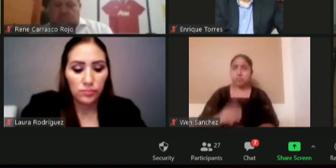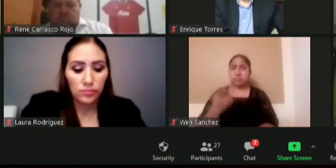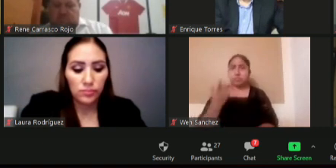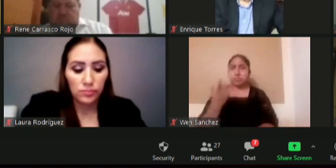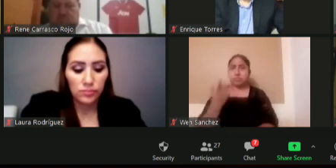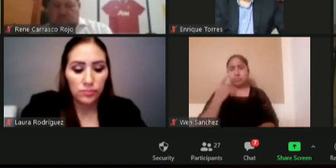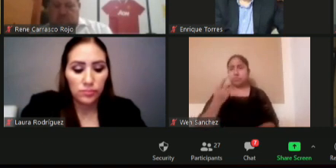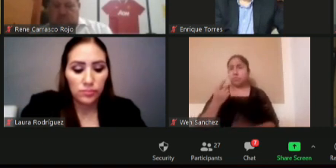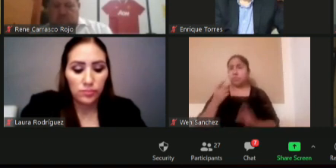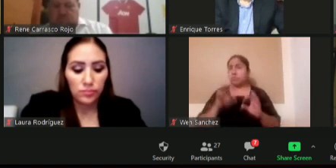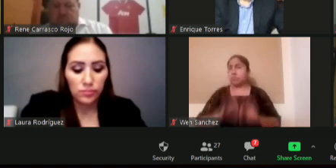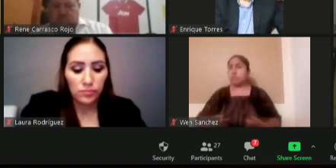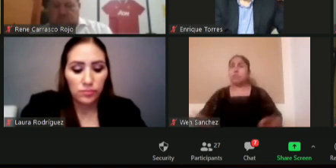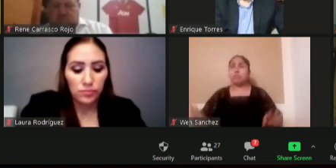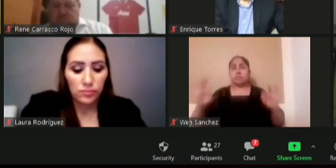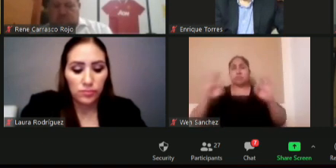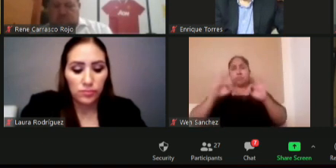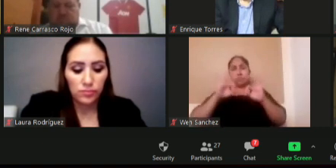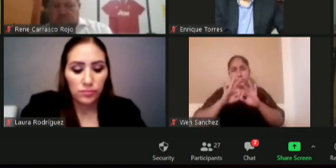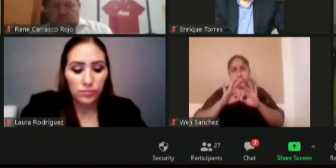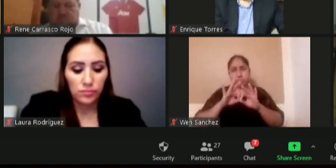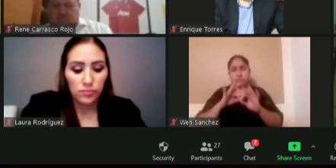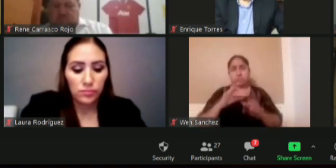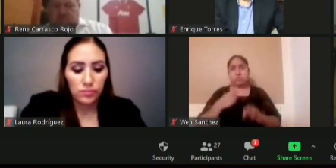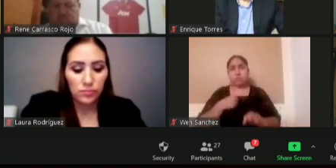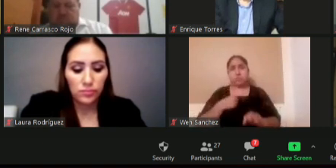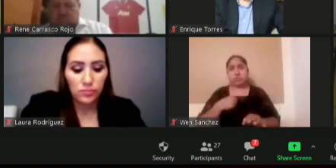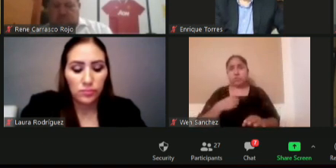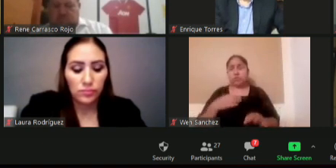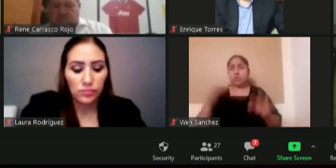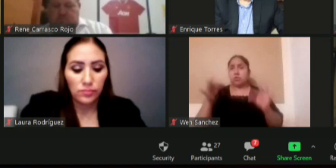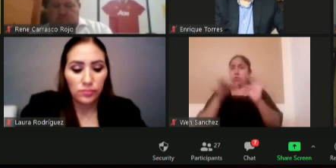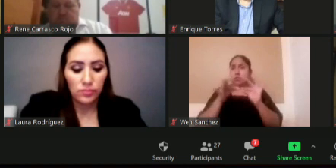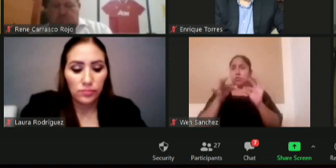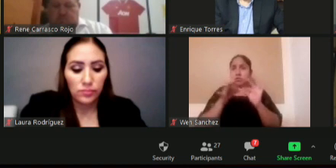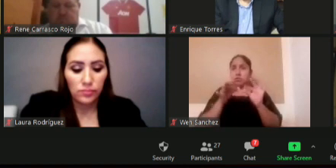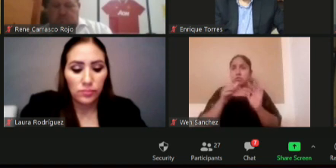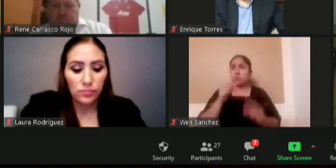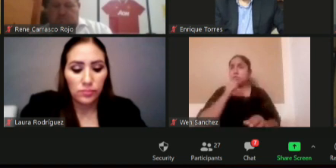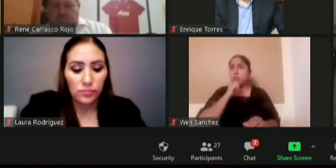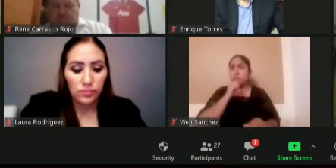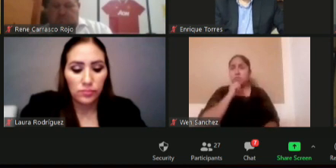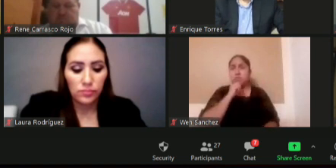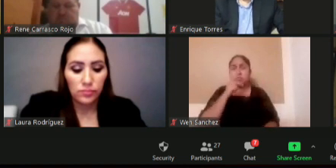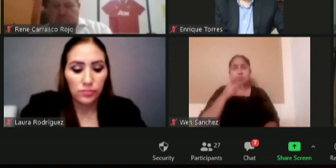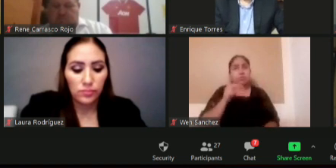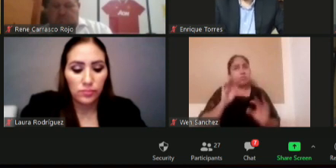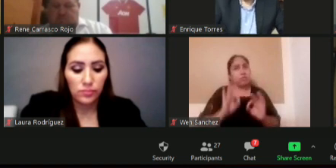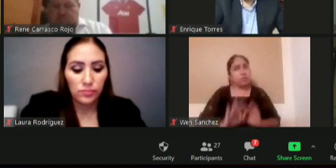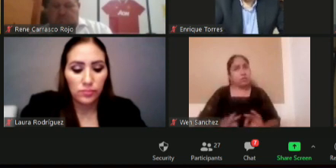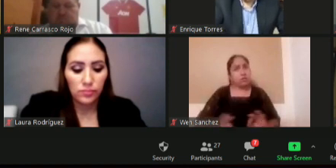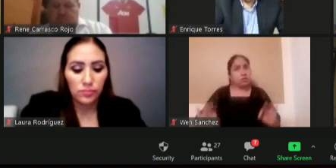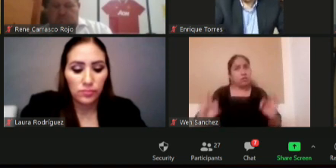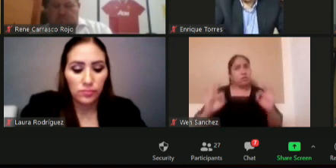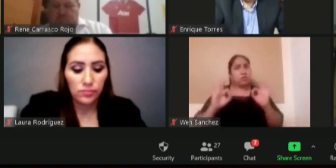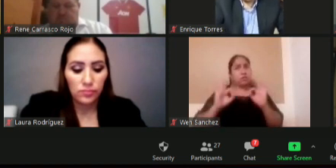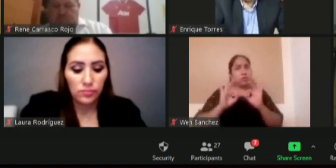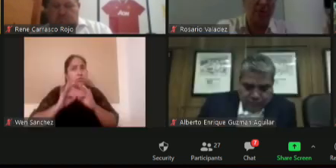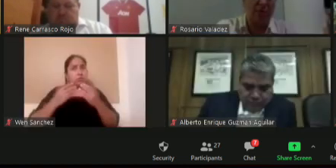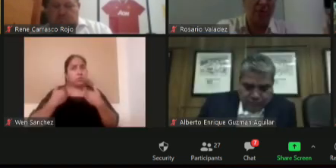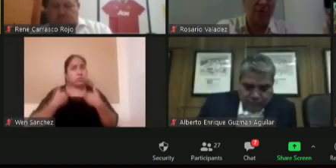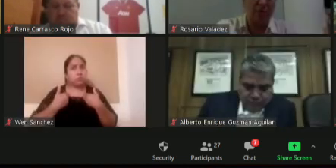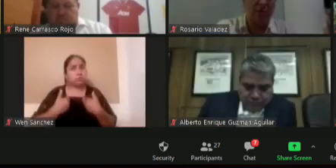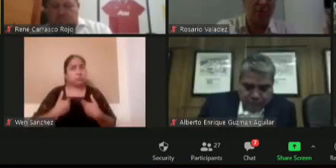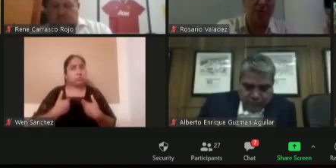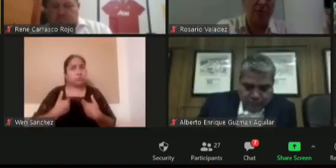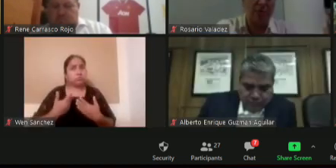que he omitido y que es sumamente importante para este cabildo y que obviamente pues algunos de nosotros